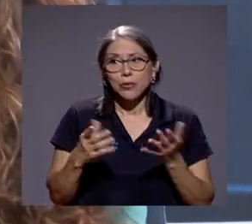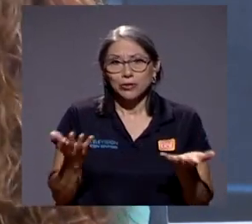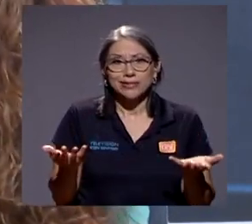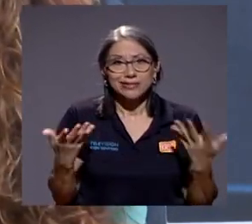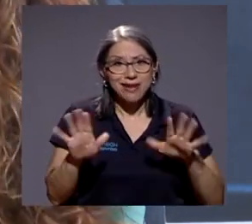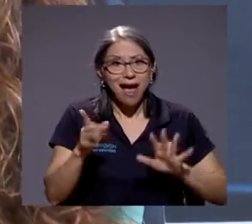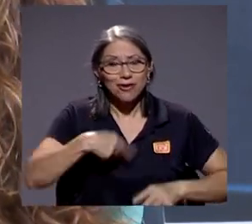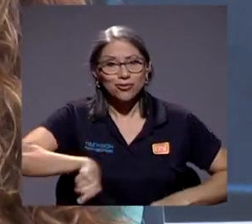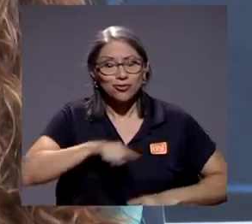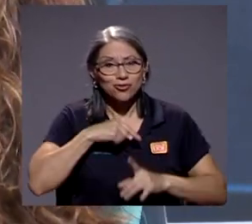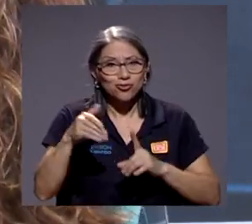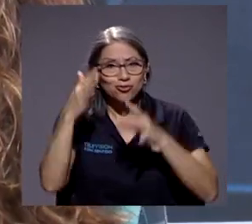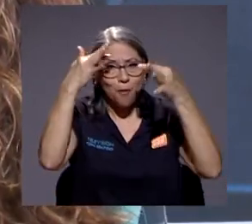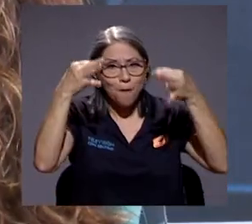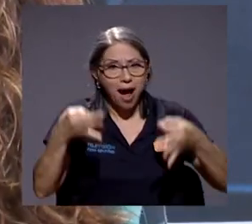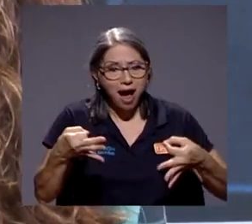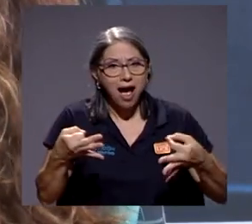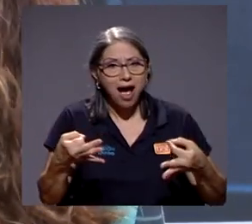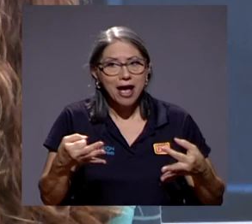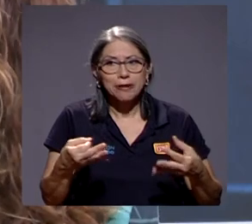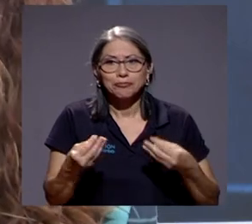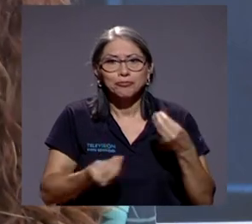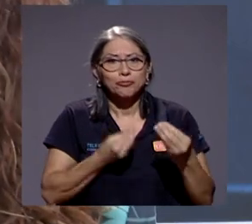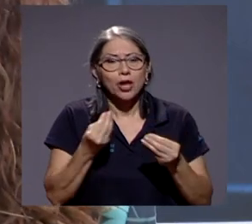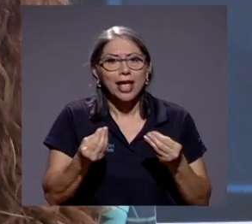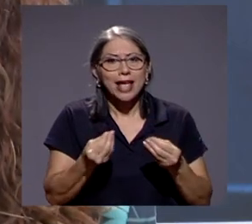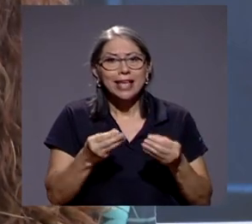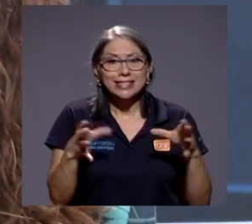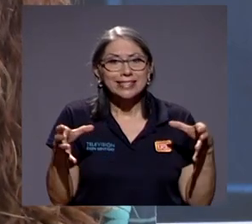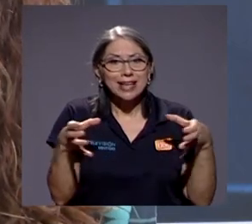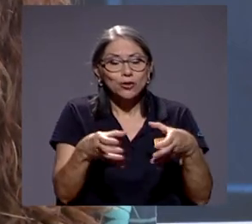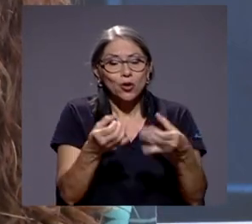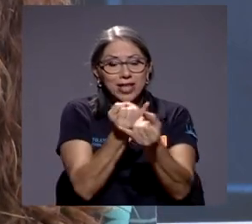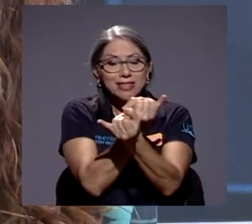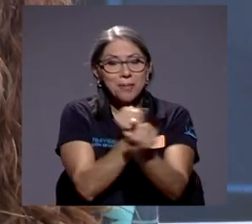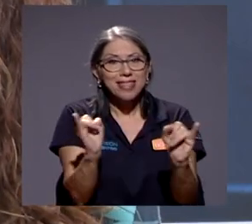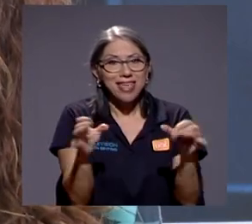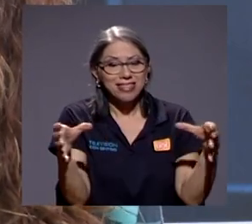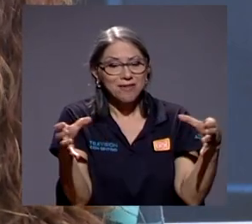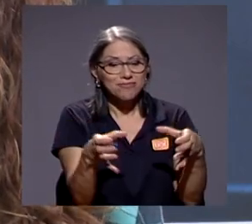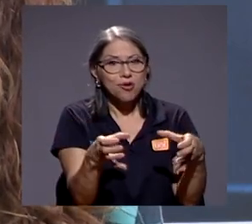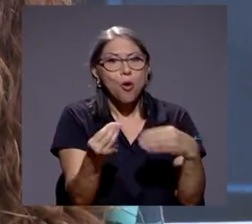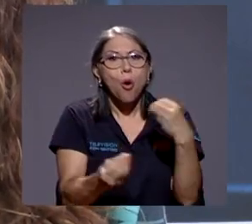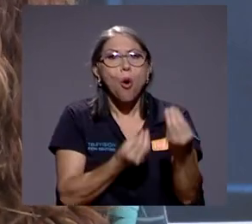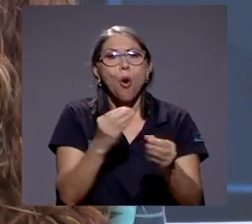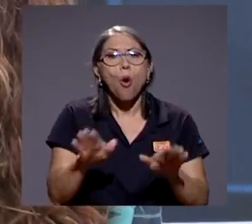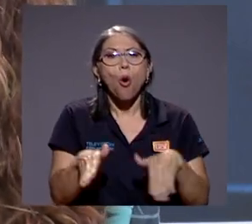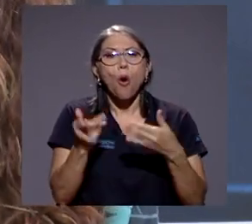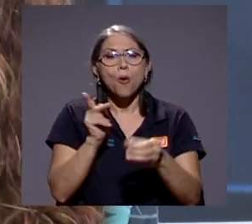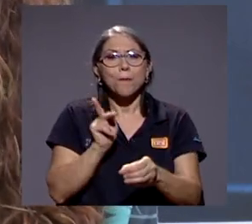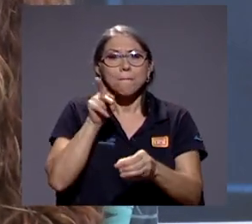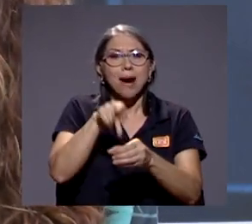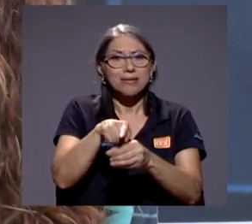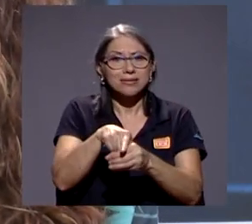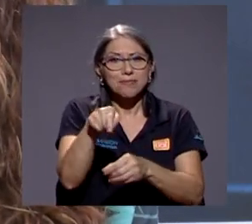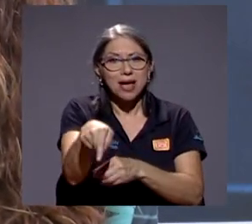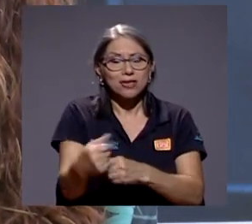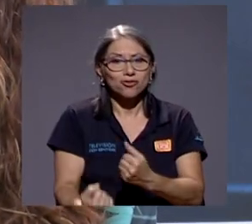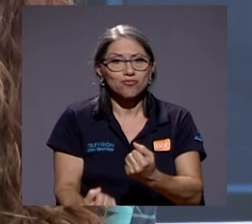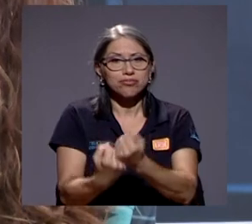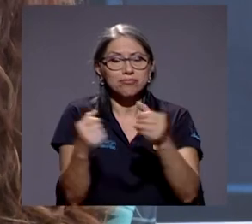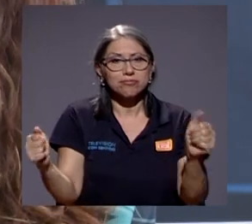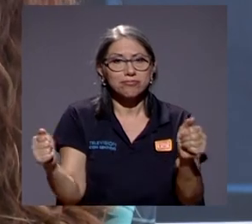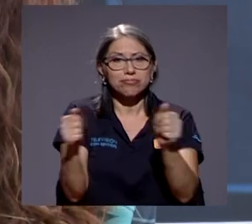algunas decisiones por ejemplo en cómo participa el sector independiente por ejemplo en el acompañamiento para que también